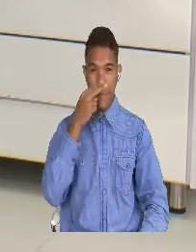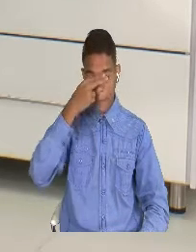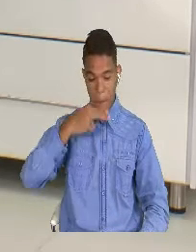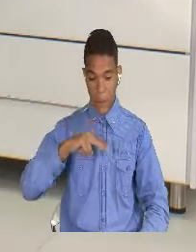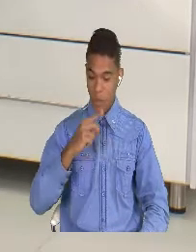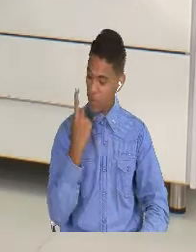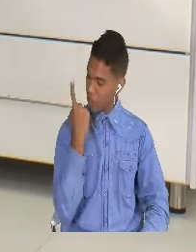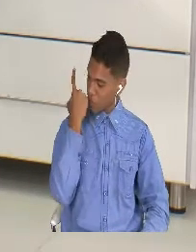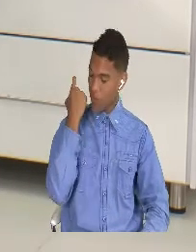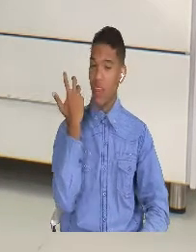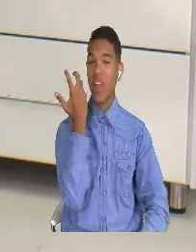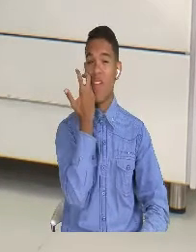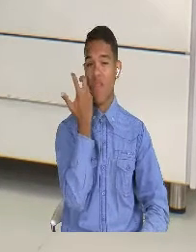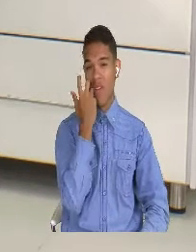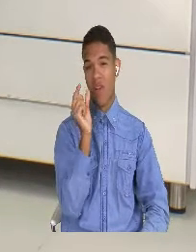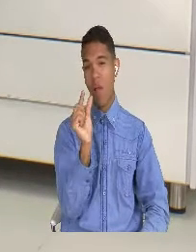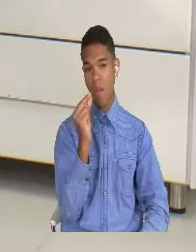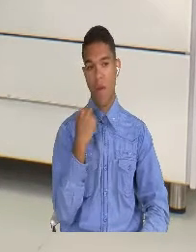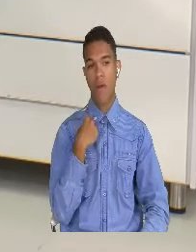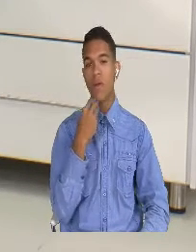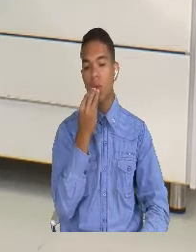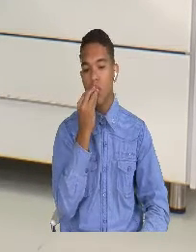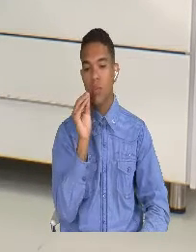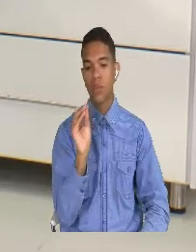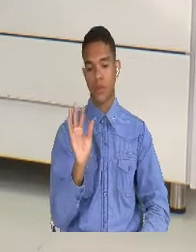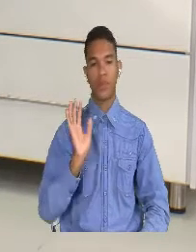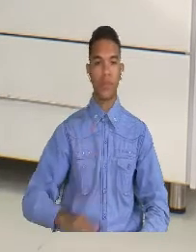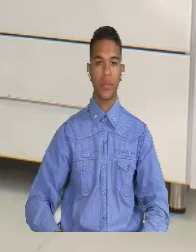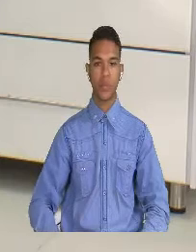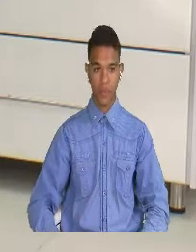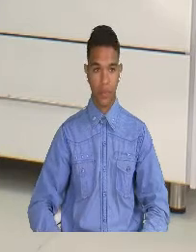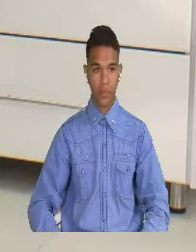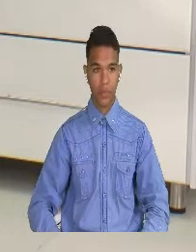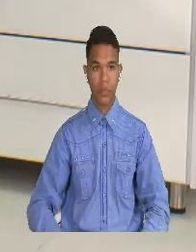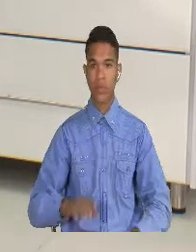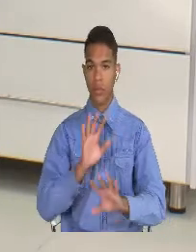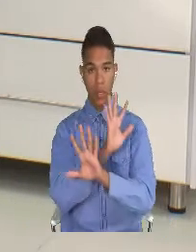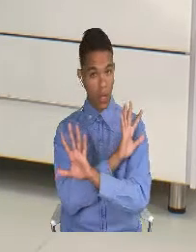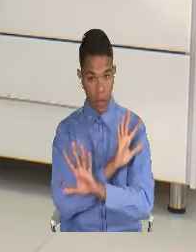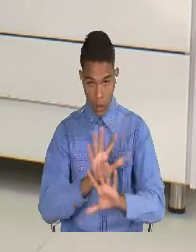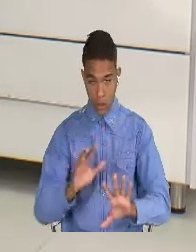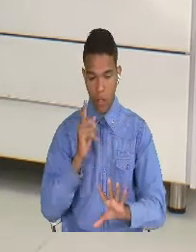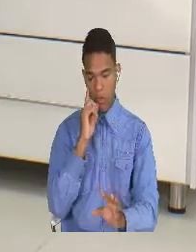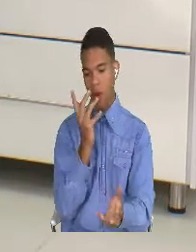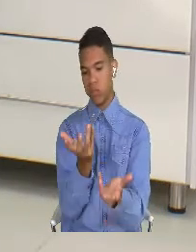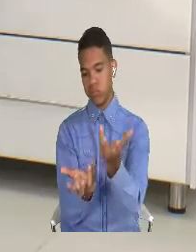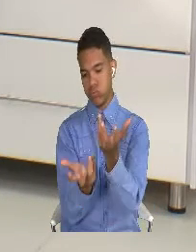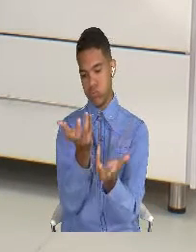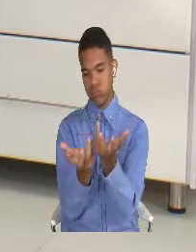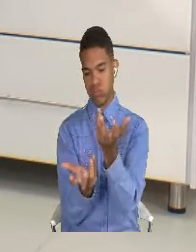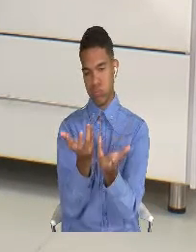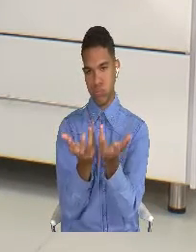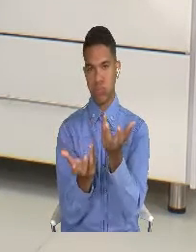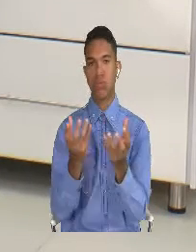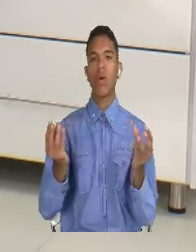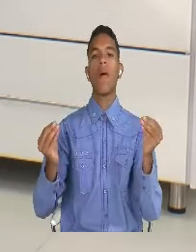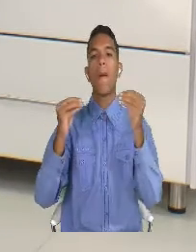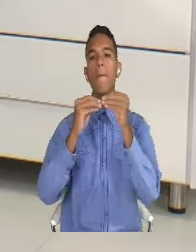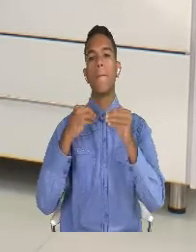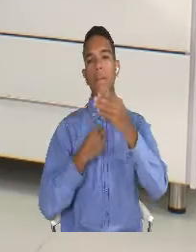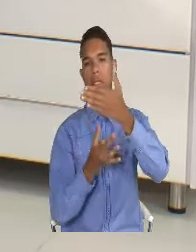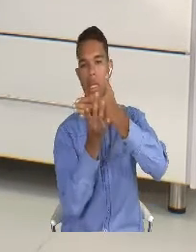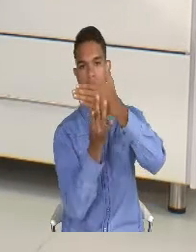un poquito enferma. Le mando un besito. Bueno, ya tenemos nuestro sartén acá precalentando. Voy a agregarle un poco de